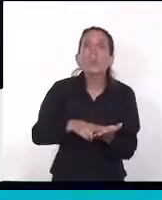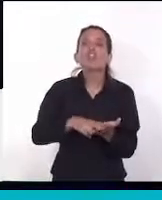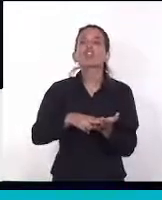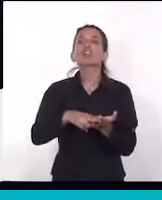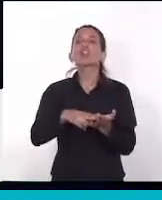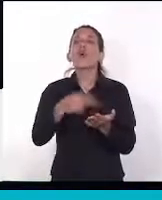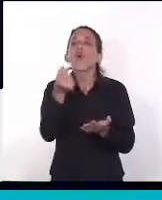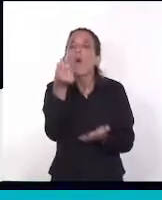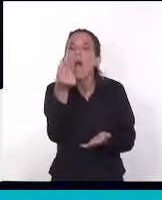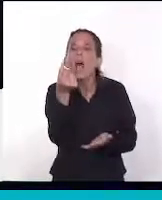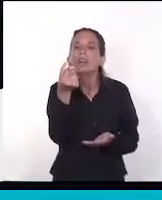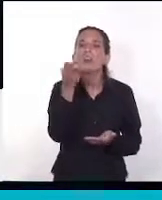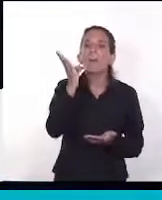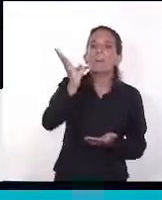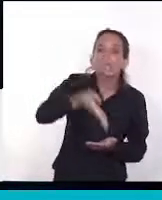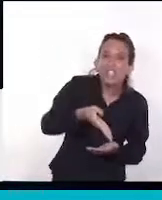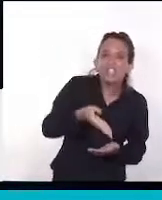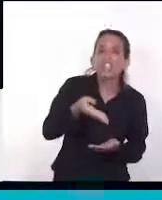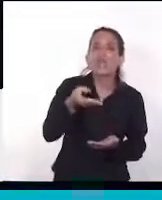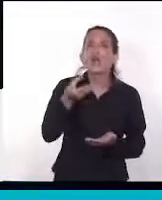con ningún tipo de